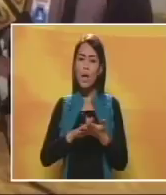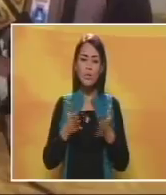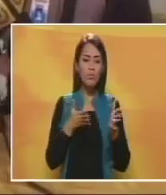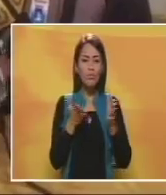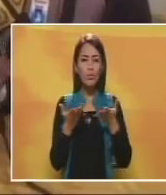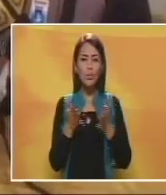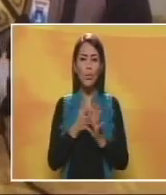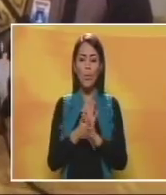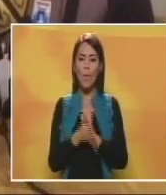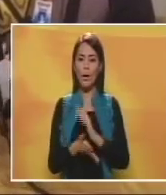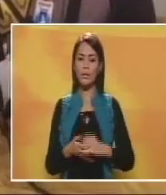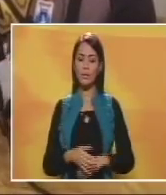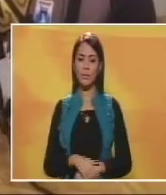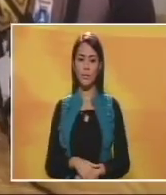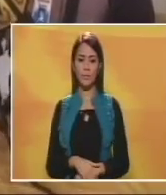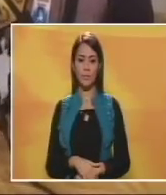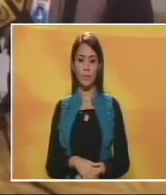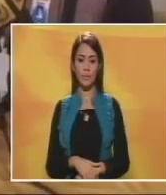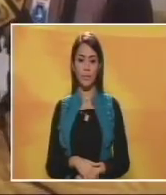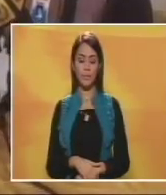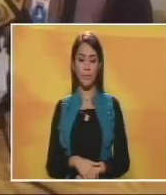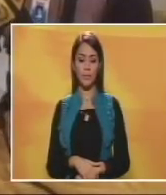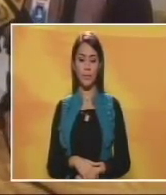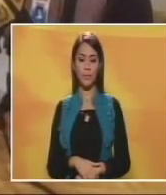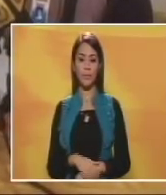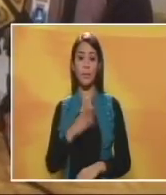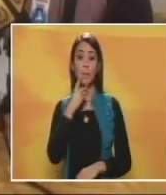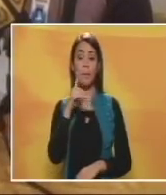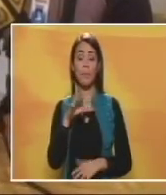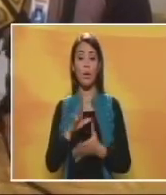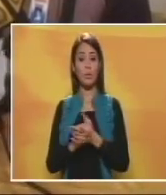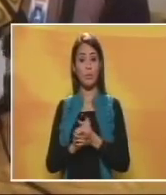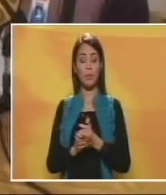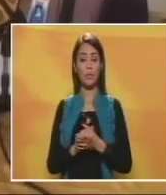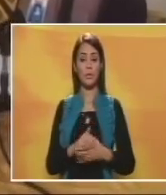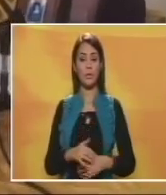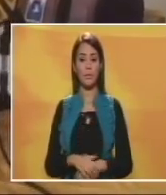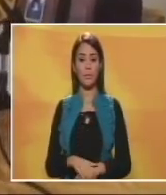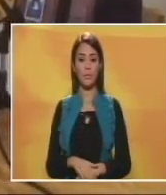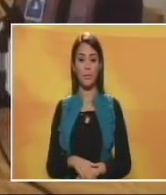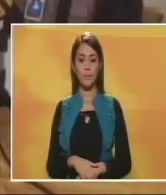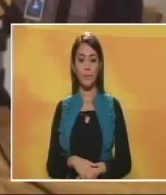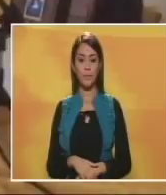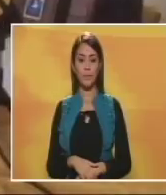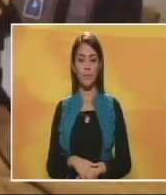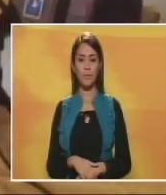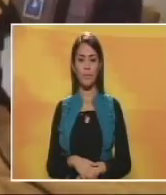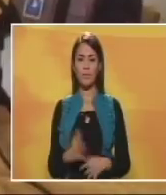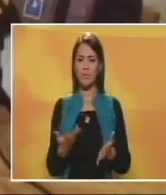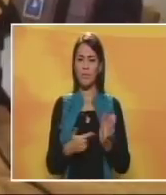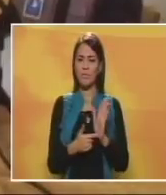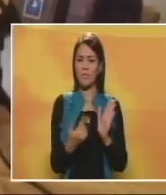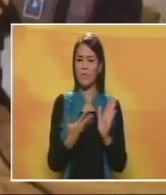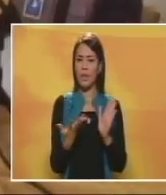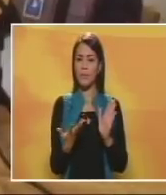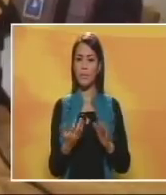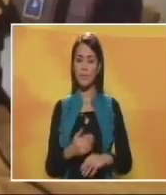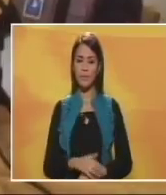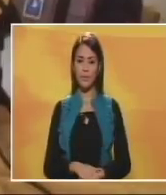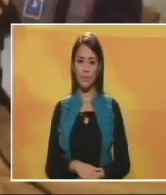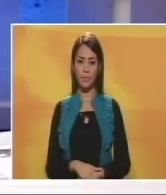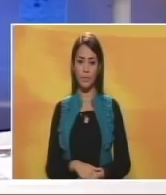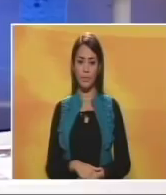está el plan? Quien hoy le dice a un compañero, no voté, ¿qué ofrece?